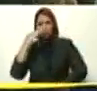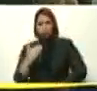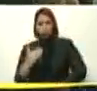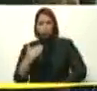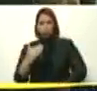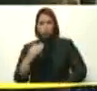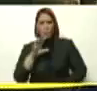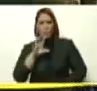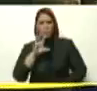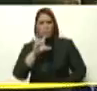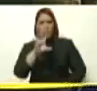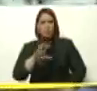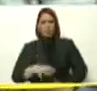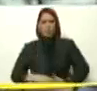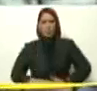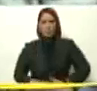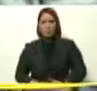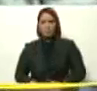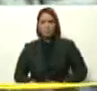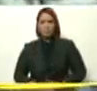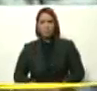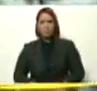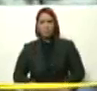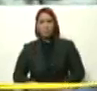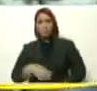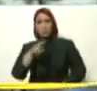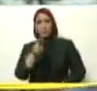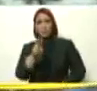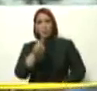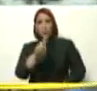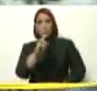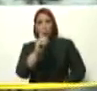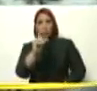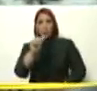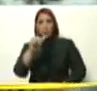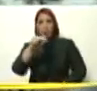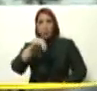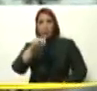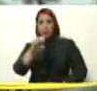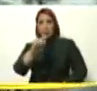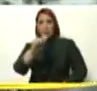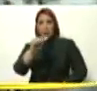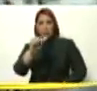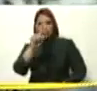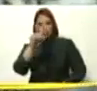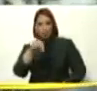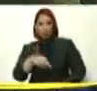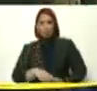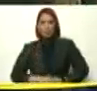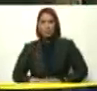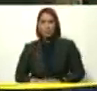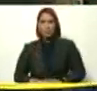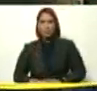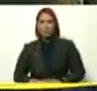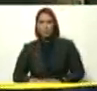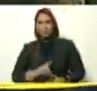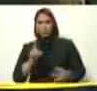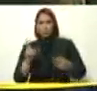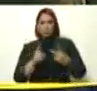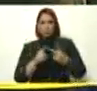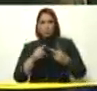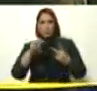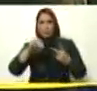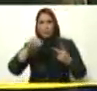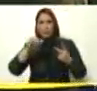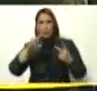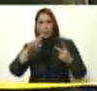mayor general Winder González Urdaneta, comandante de la Redi, el general de división Marco Tulio Álvarez